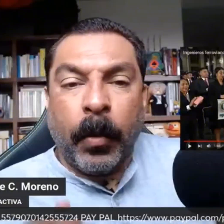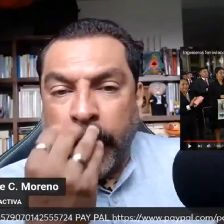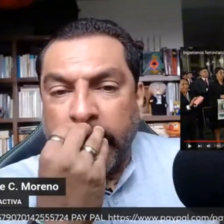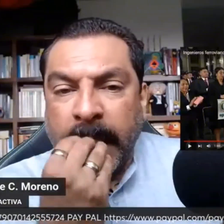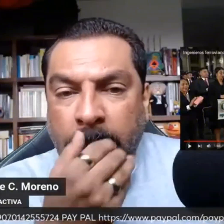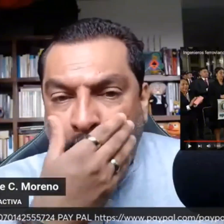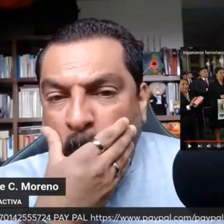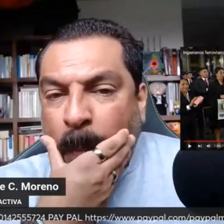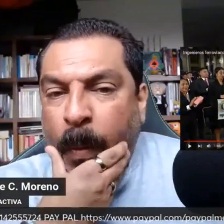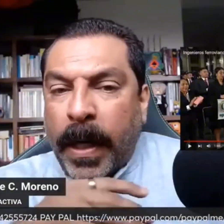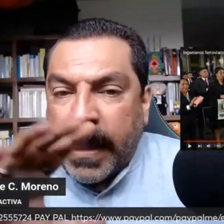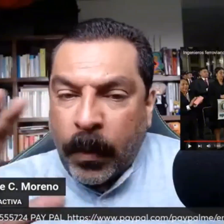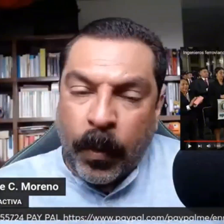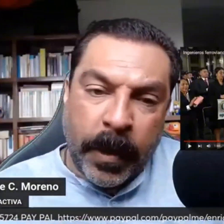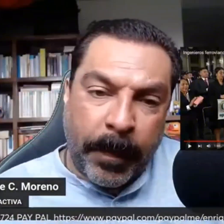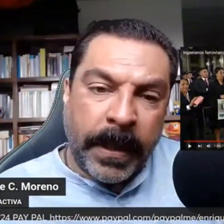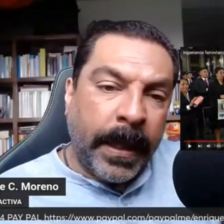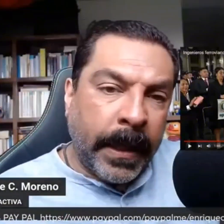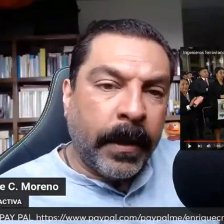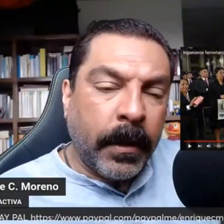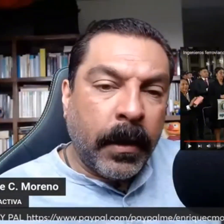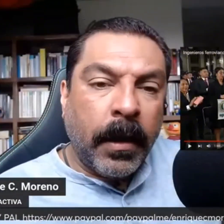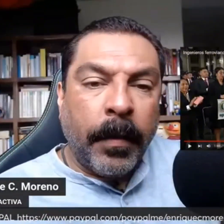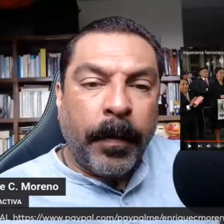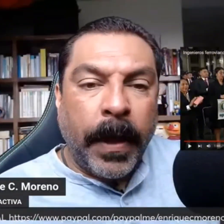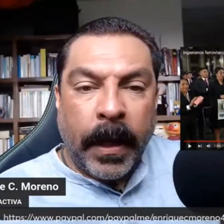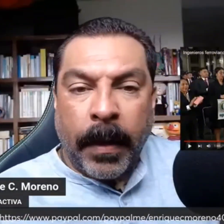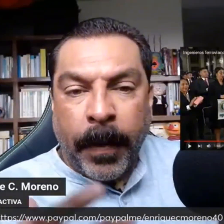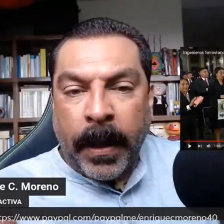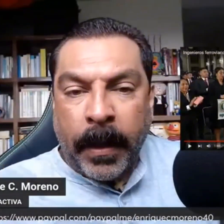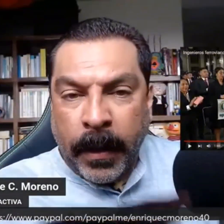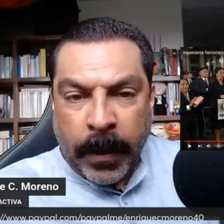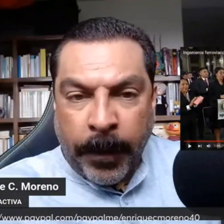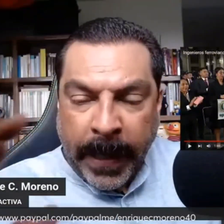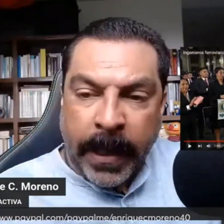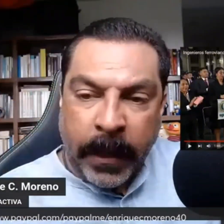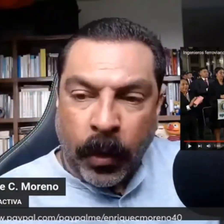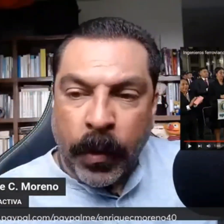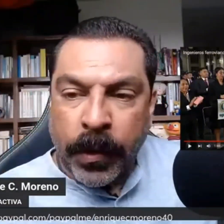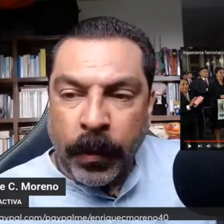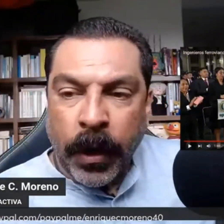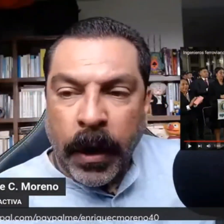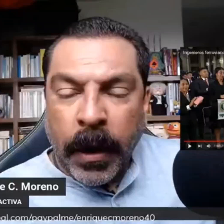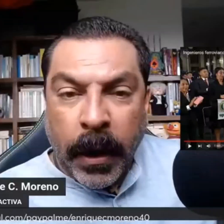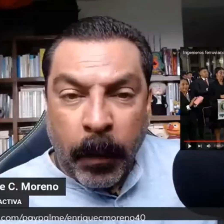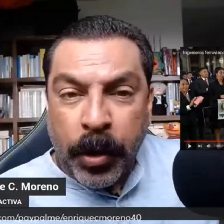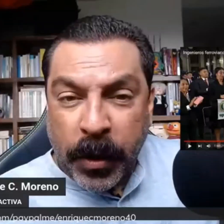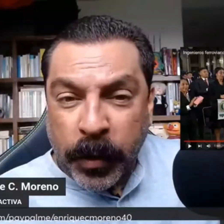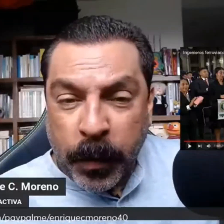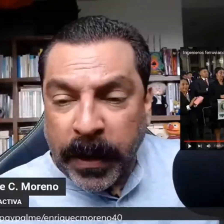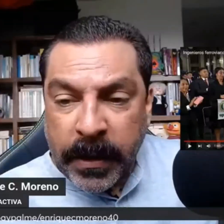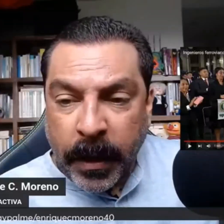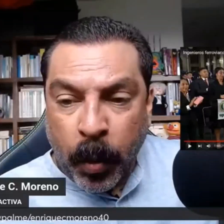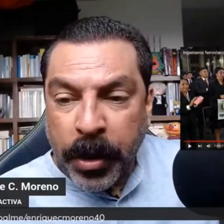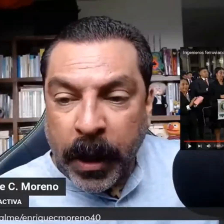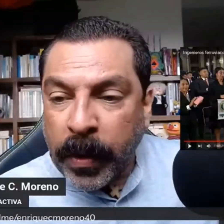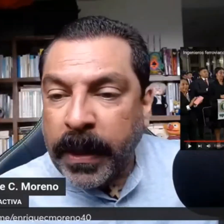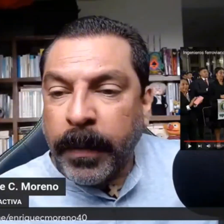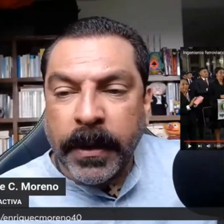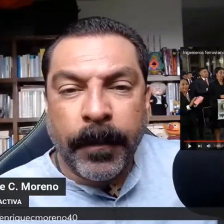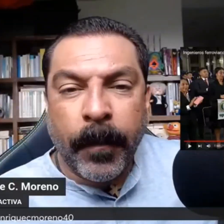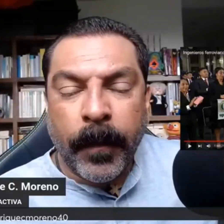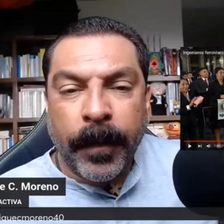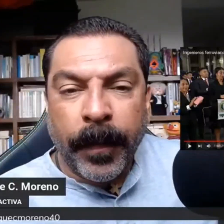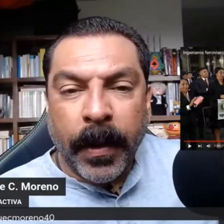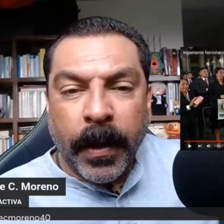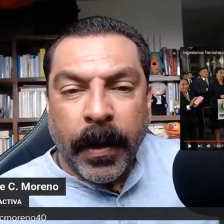mira, utilizar la compu en algunos depende en qué, en navegar y todo eso, en muchas cosas pueden ser muy